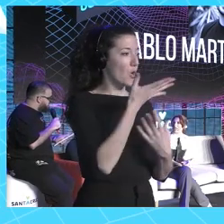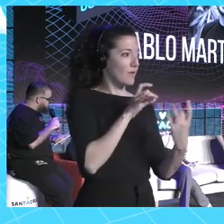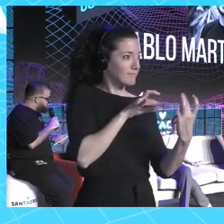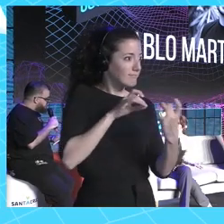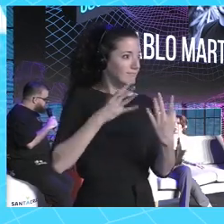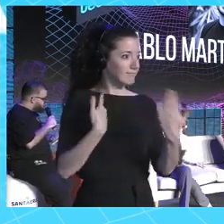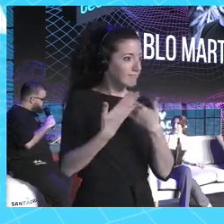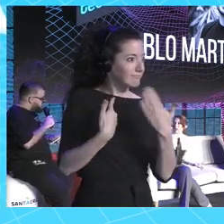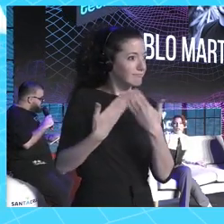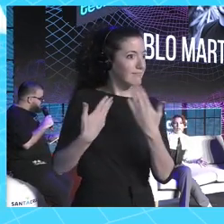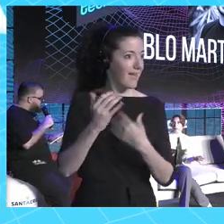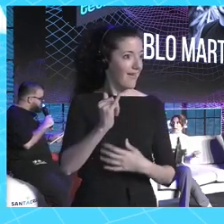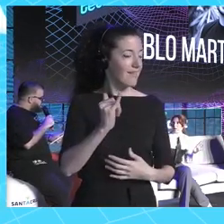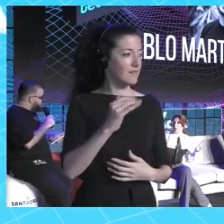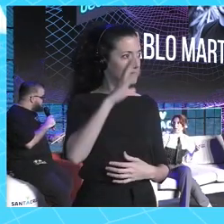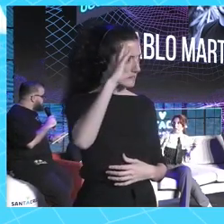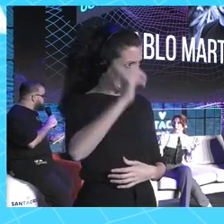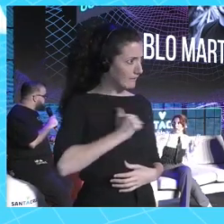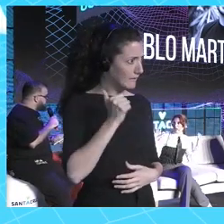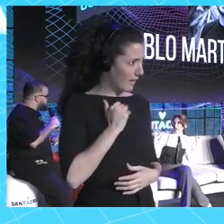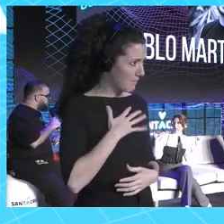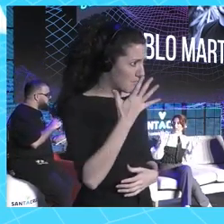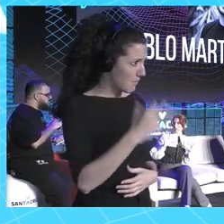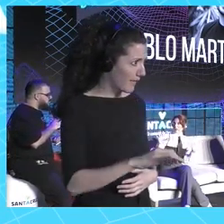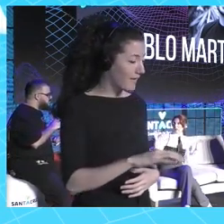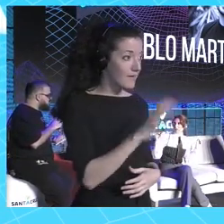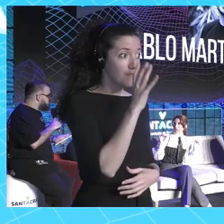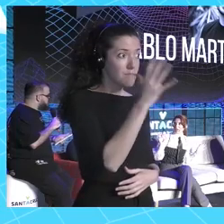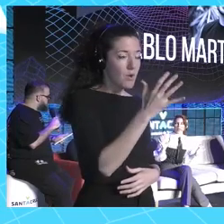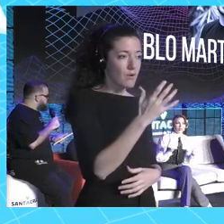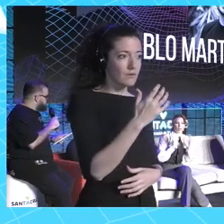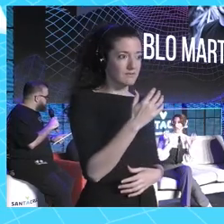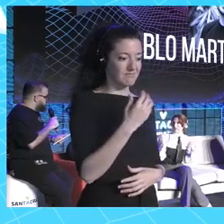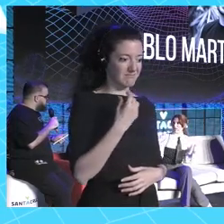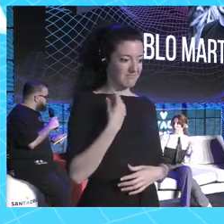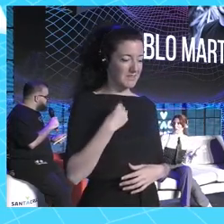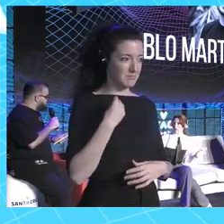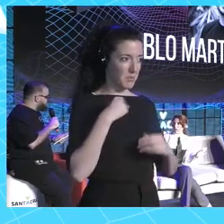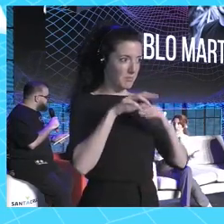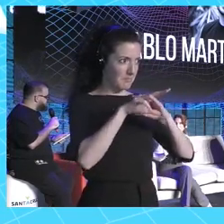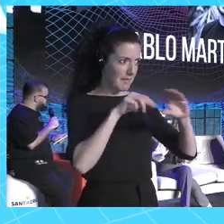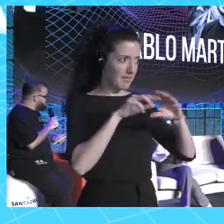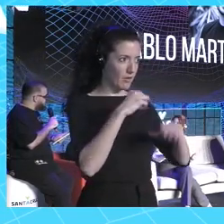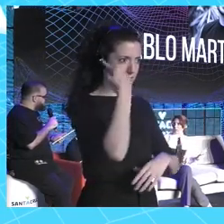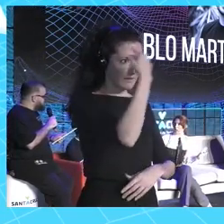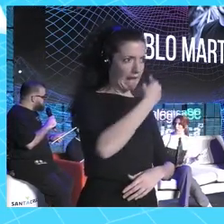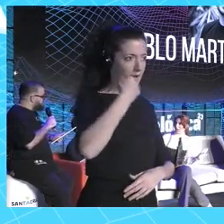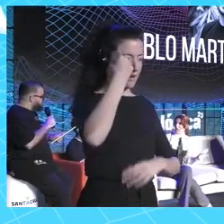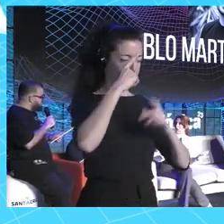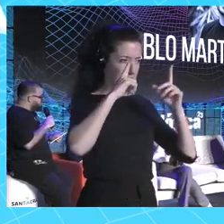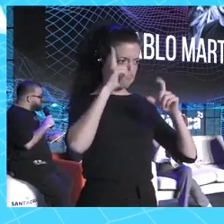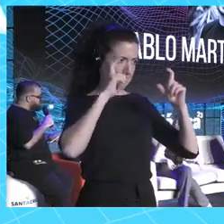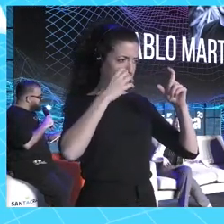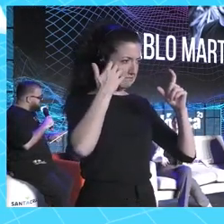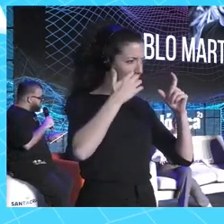qué punto la Inteligencia artificial puede hacer eso porque a mí me devuelve un vídeo esa cara un poco extranjero así modificada y digo busque rp